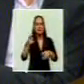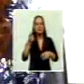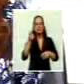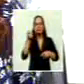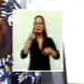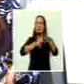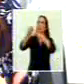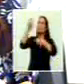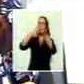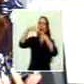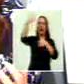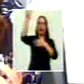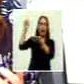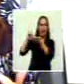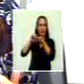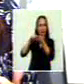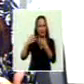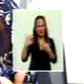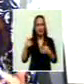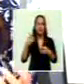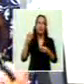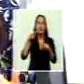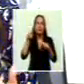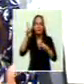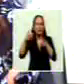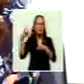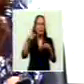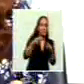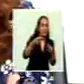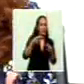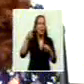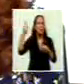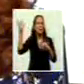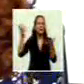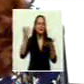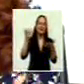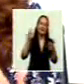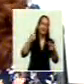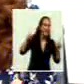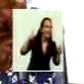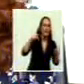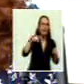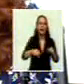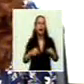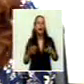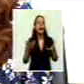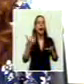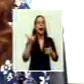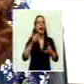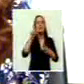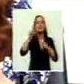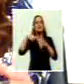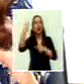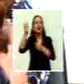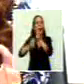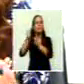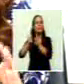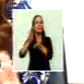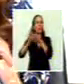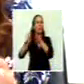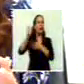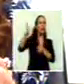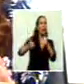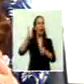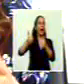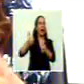cambia. Cambian los gustos de los consumidores, cambian las condiciones del mercado, aparecen nuevos competidores. Y entonces,